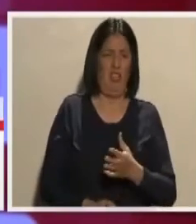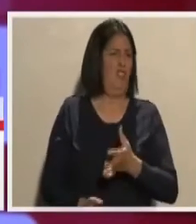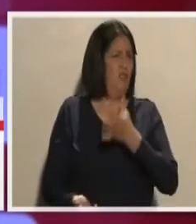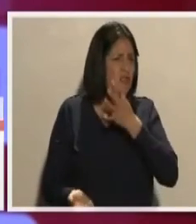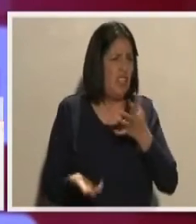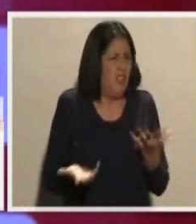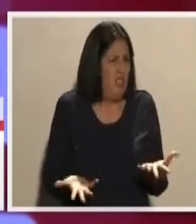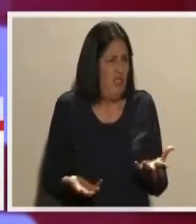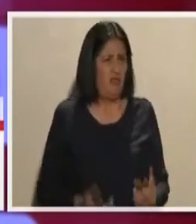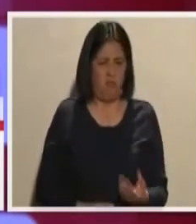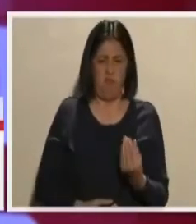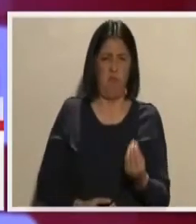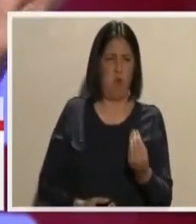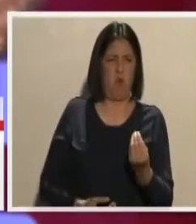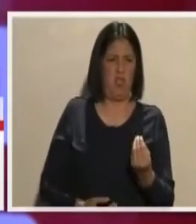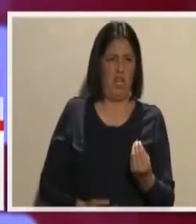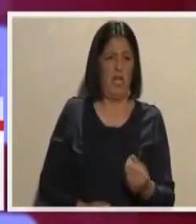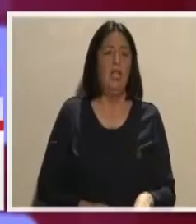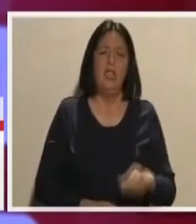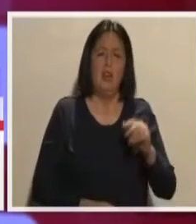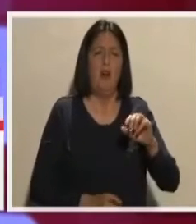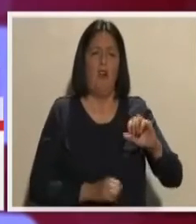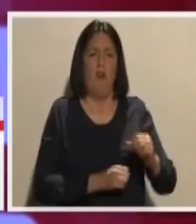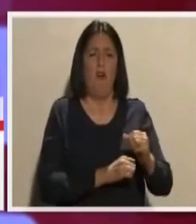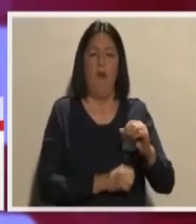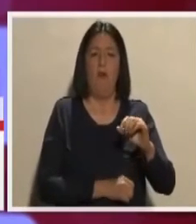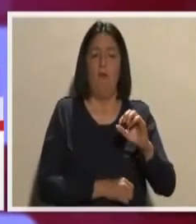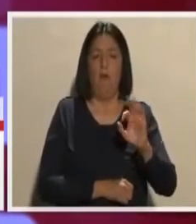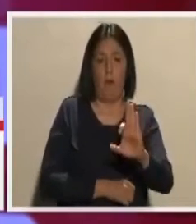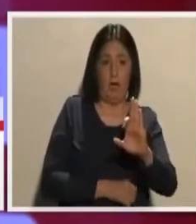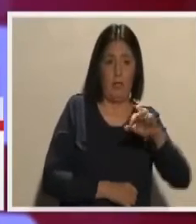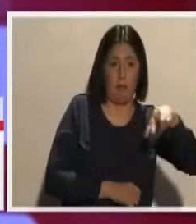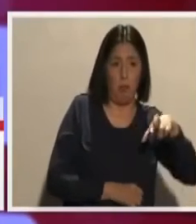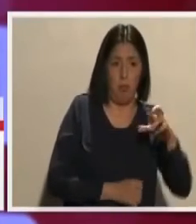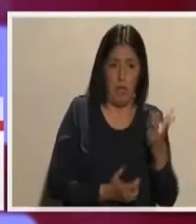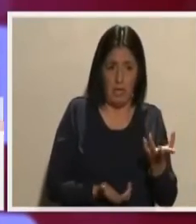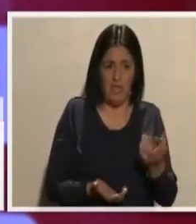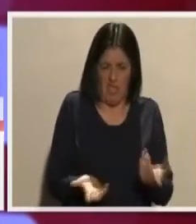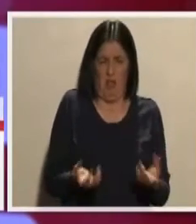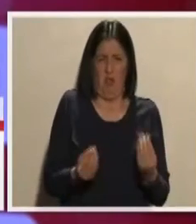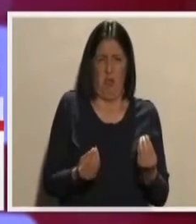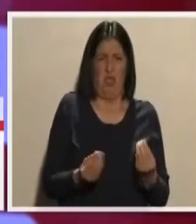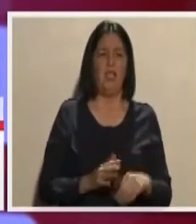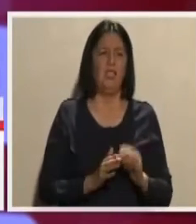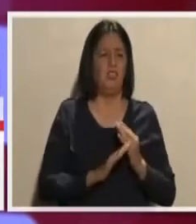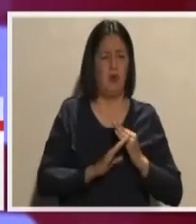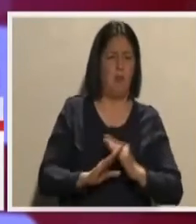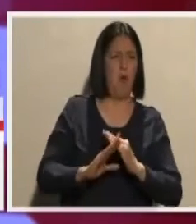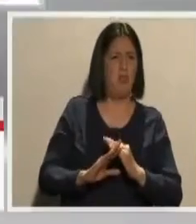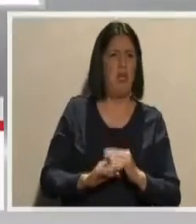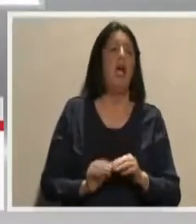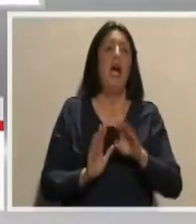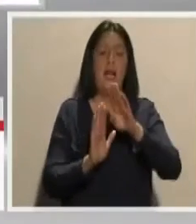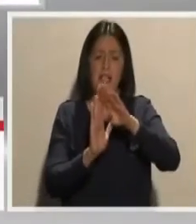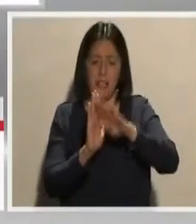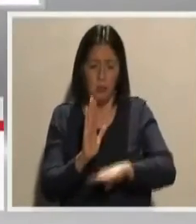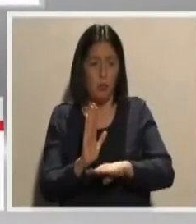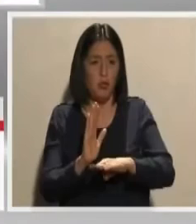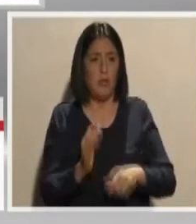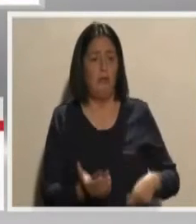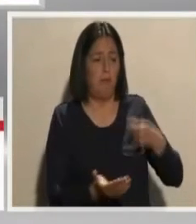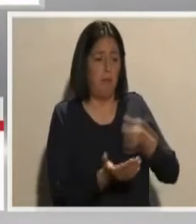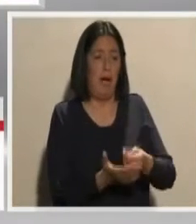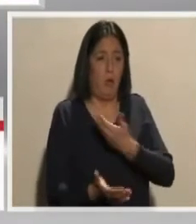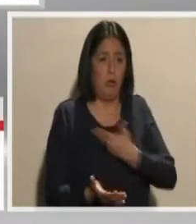qué Fuerza Popular se opone a reducir impuestos cuando tenemos